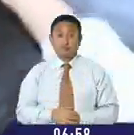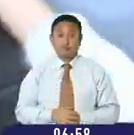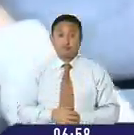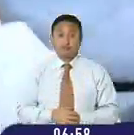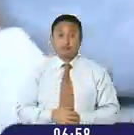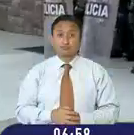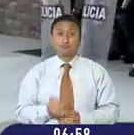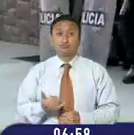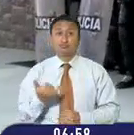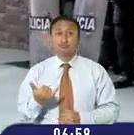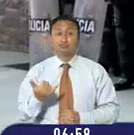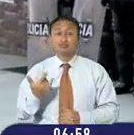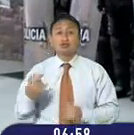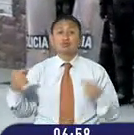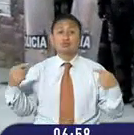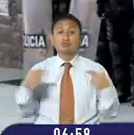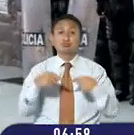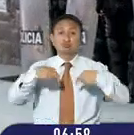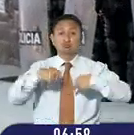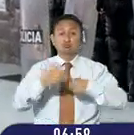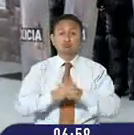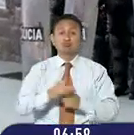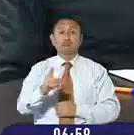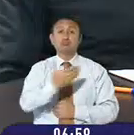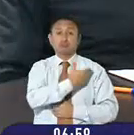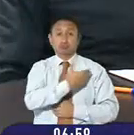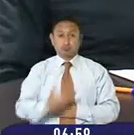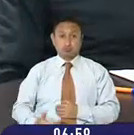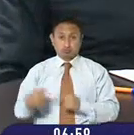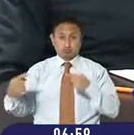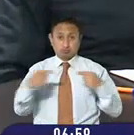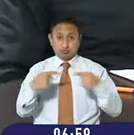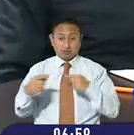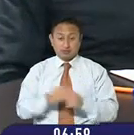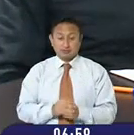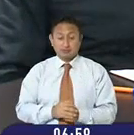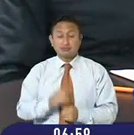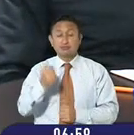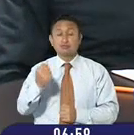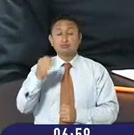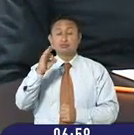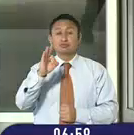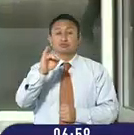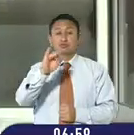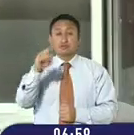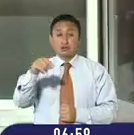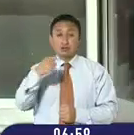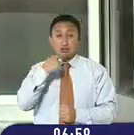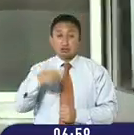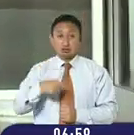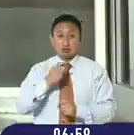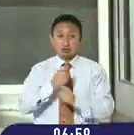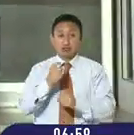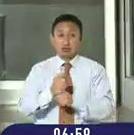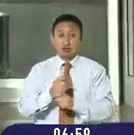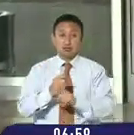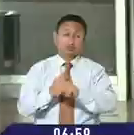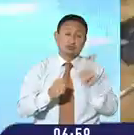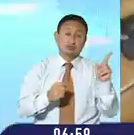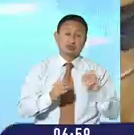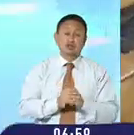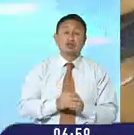en medio de una pugna por la presidencia del organismo entre Sofía Almeida, quien se declara perseguida, y Hernán Ulloa, la